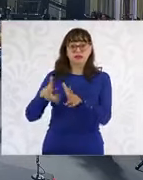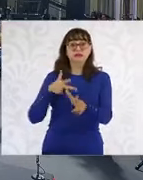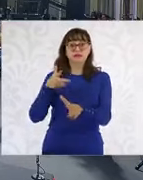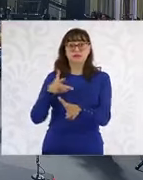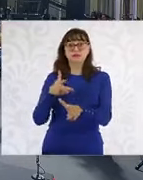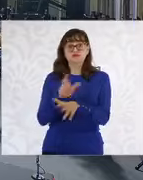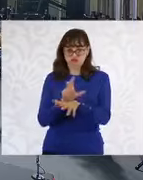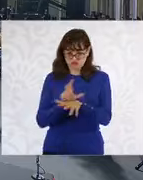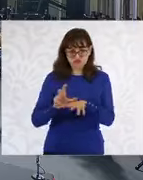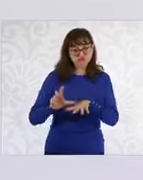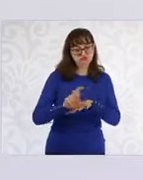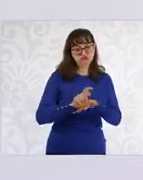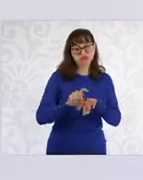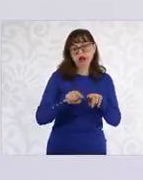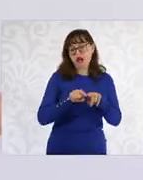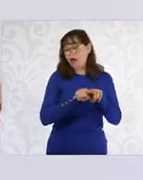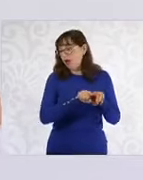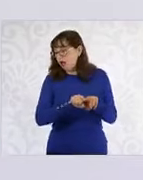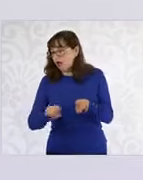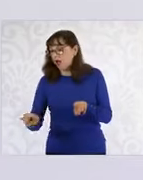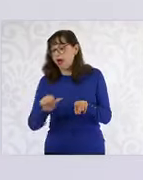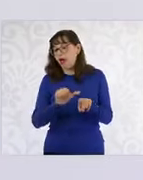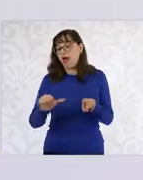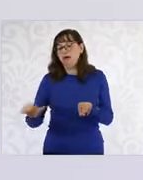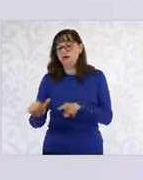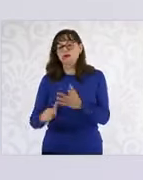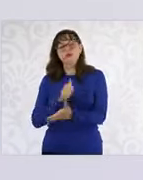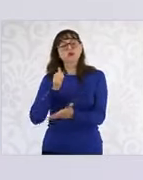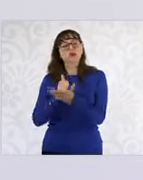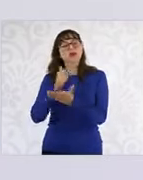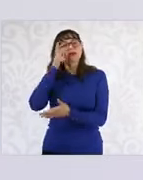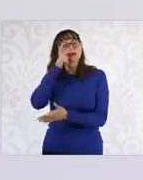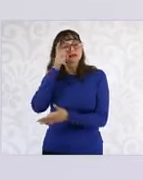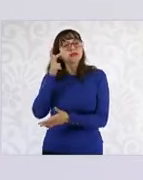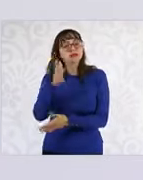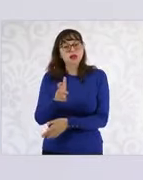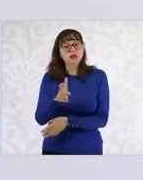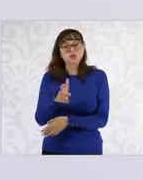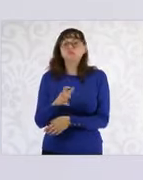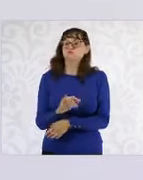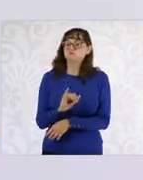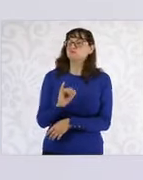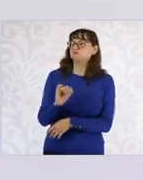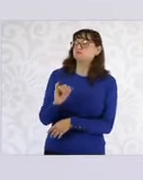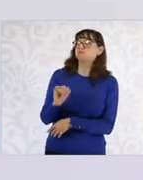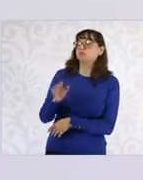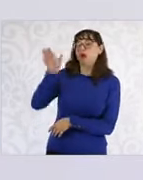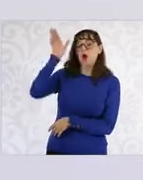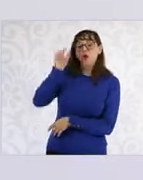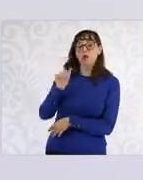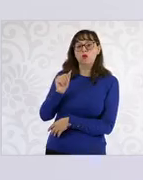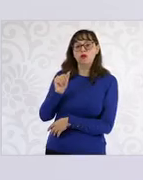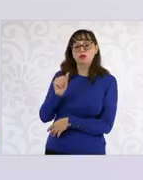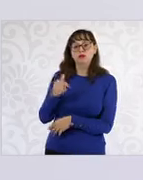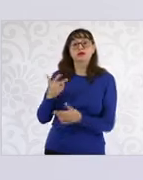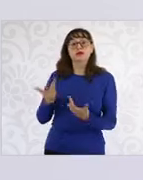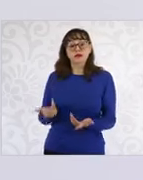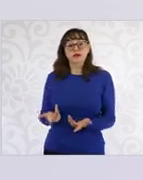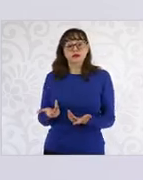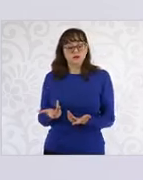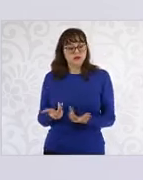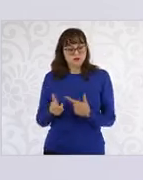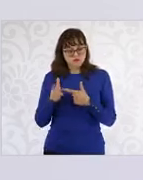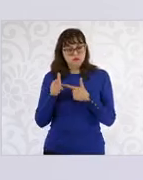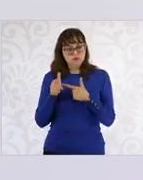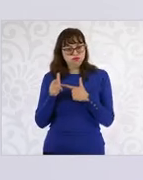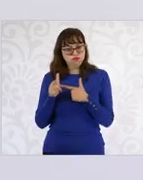el almirante, él estuvo a cargo del tren transísmico. Va a seguir la línea acá y